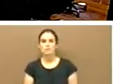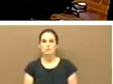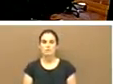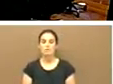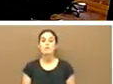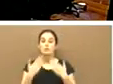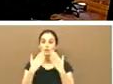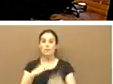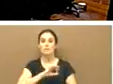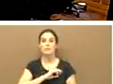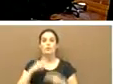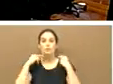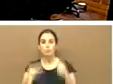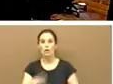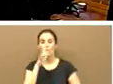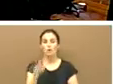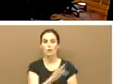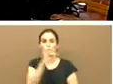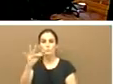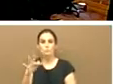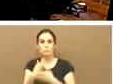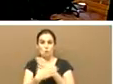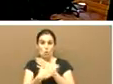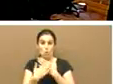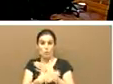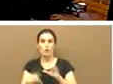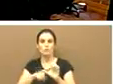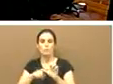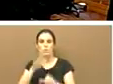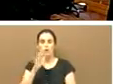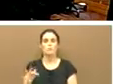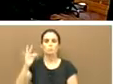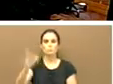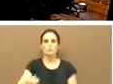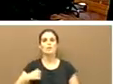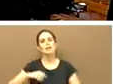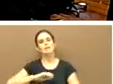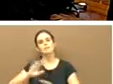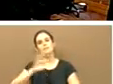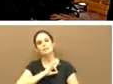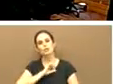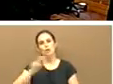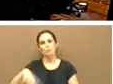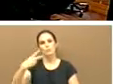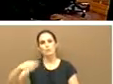Gracias, señor diputado. Por el Gobierno de Extremadura tiene la palabra la señora vicepresidenta